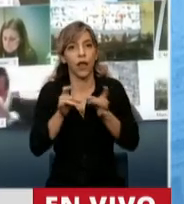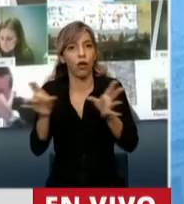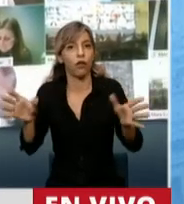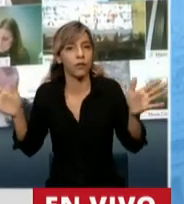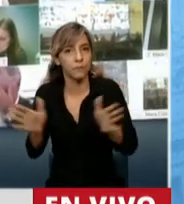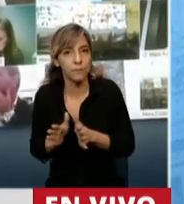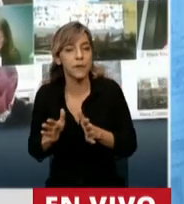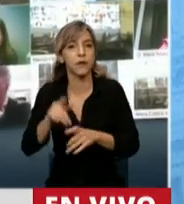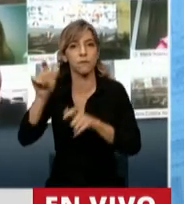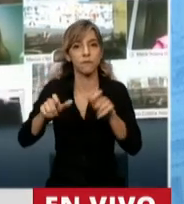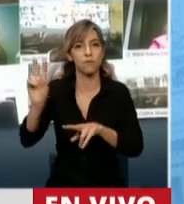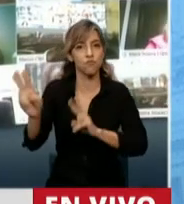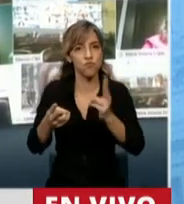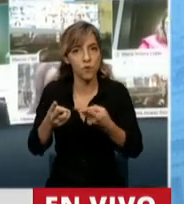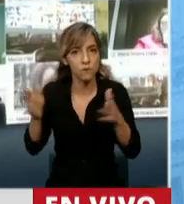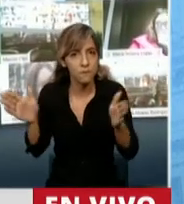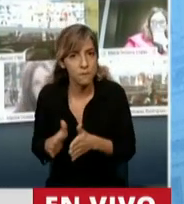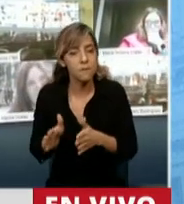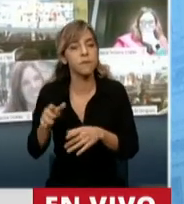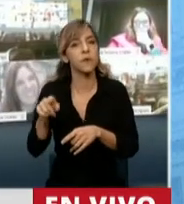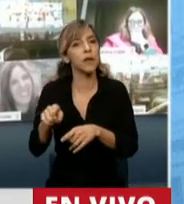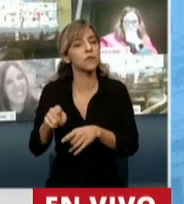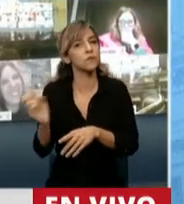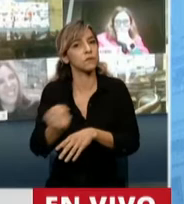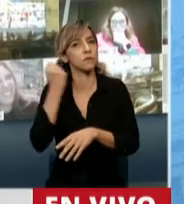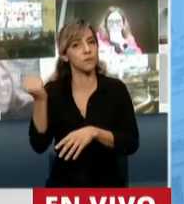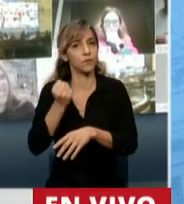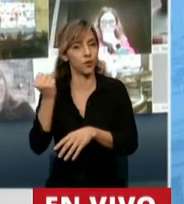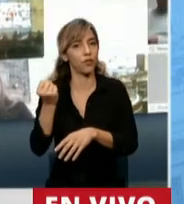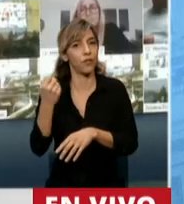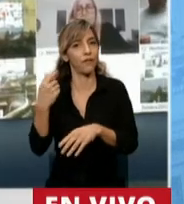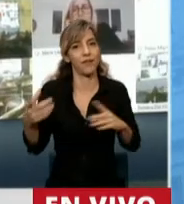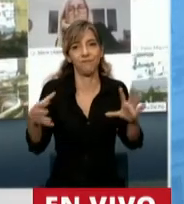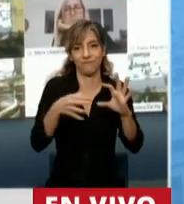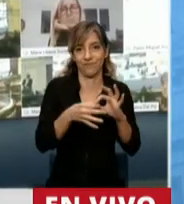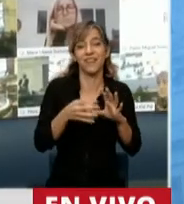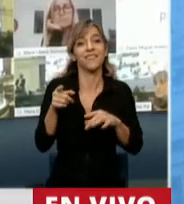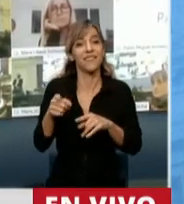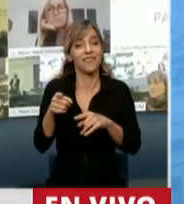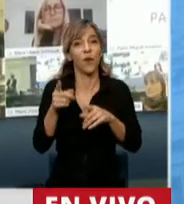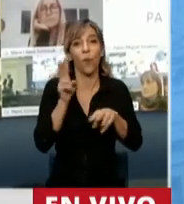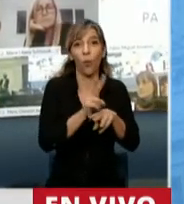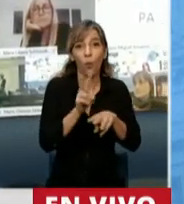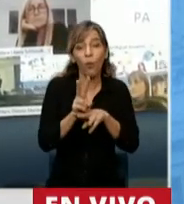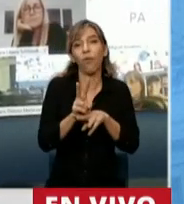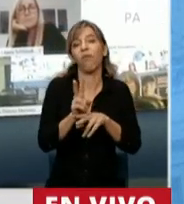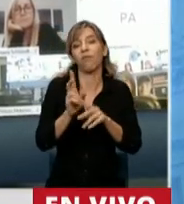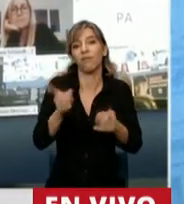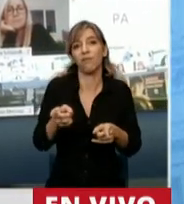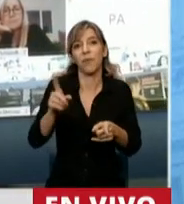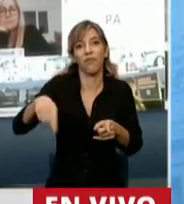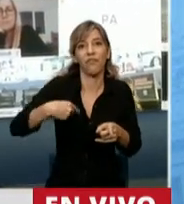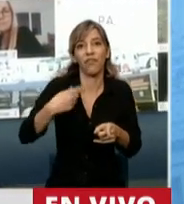cantidad de personas que fallecen y que eso también significa pensarlo en términos de familias de dolores de sufrimientos de